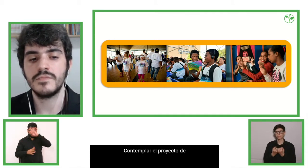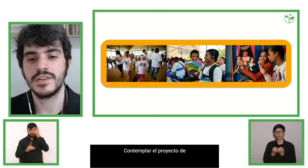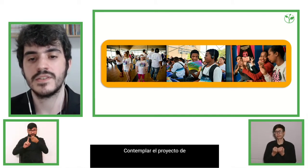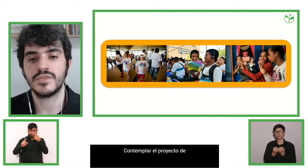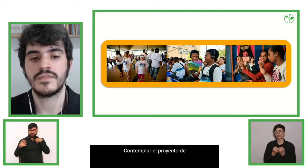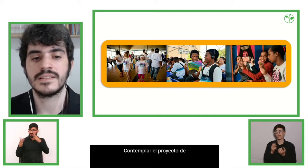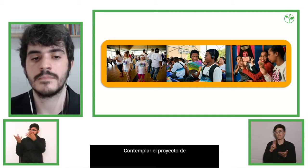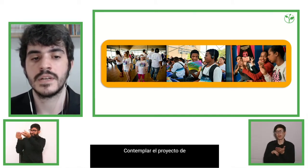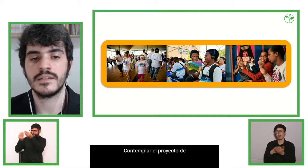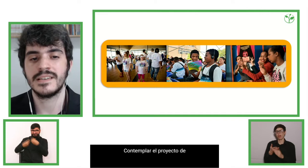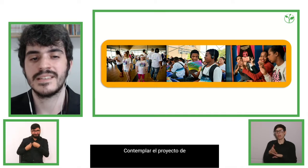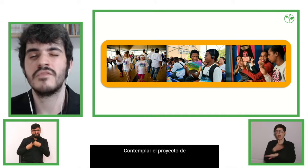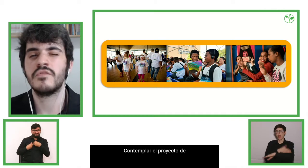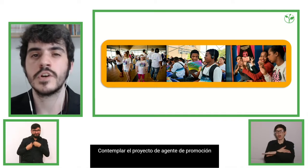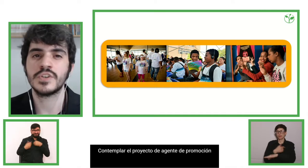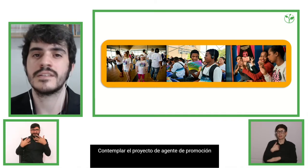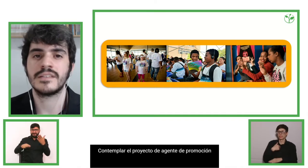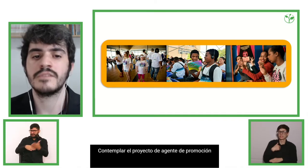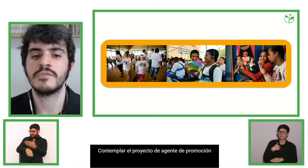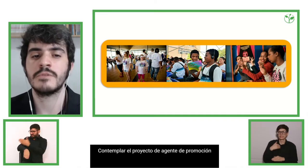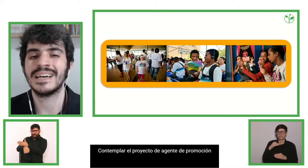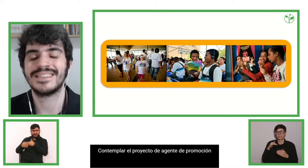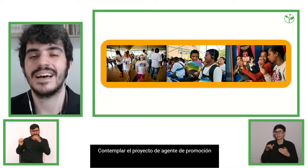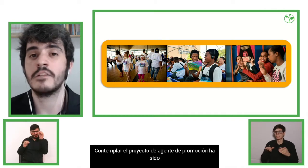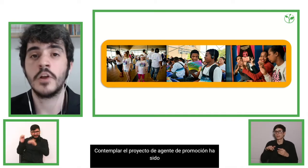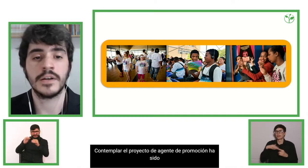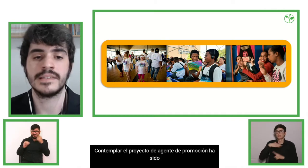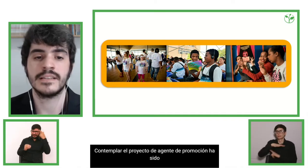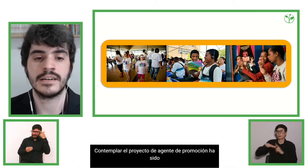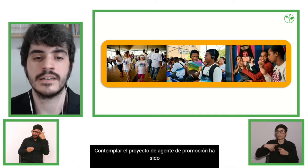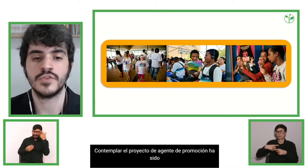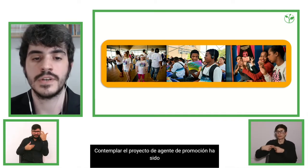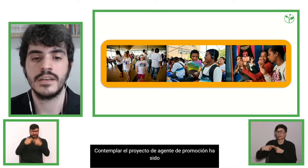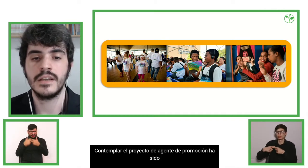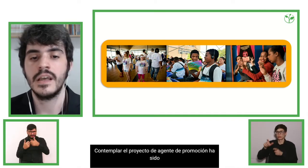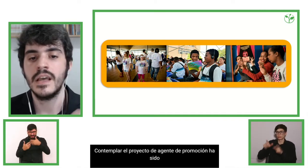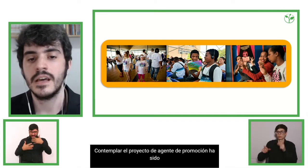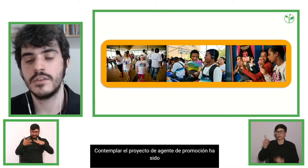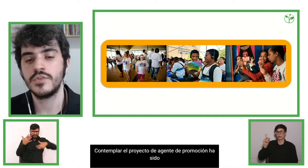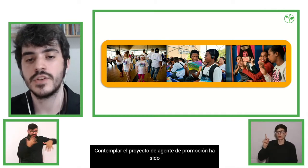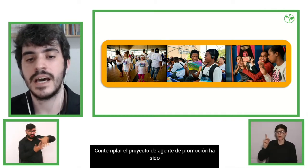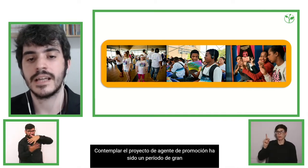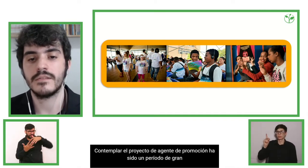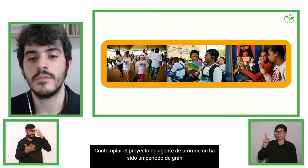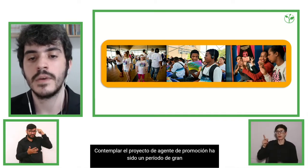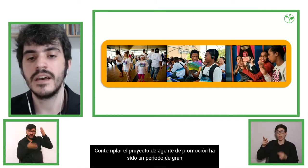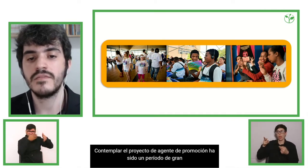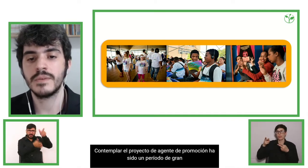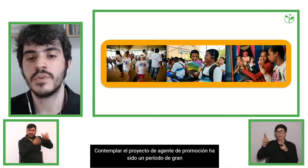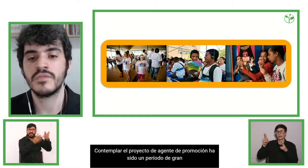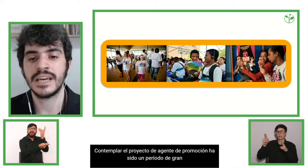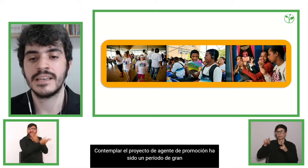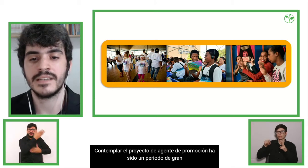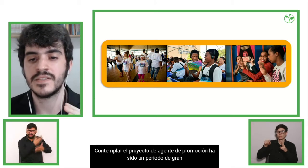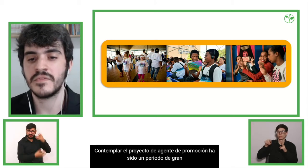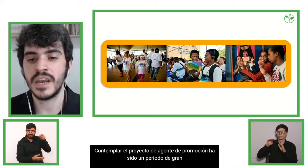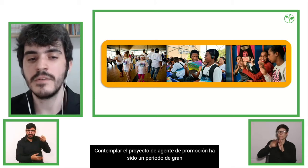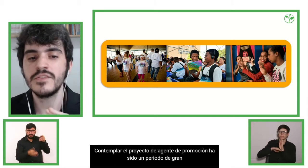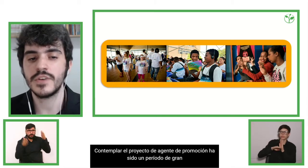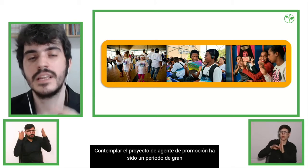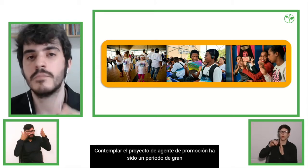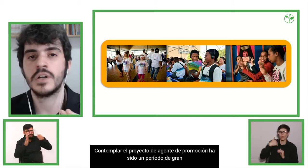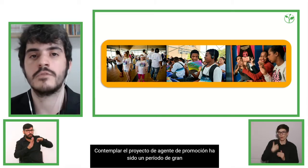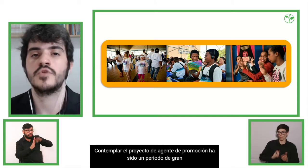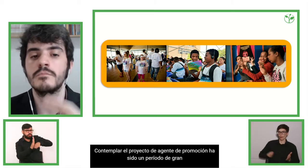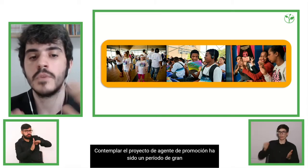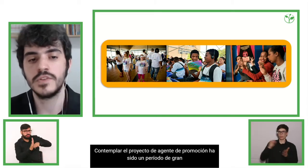inestabilidad social y los derechos de las personas con discapacidad se revirtieron mucho en el país de Brasil. Debido a eso, hemos